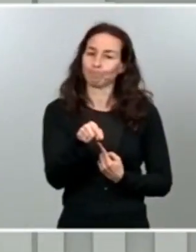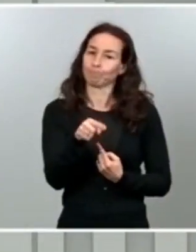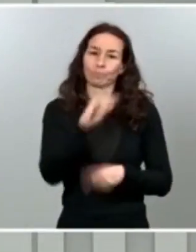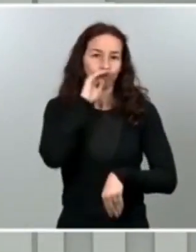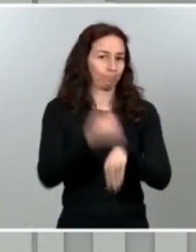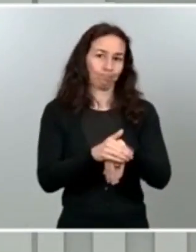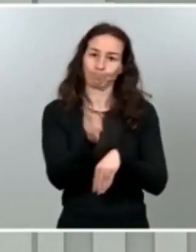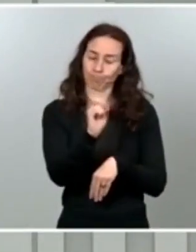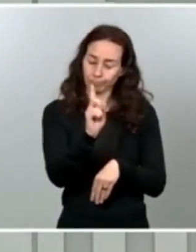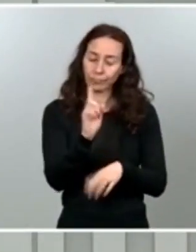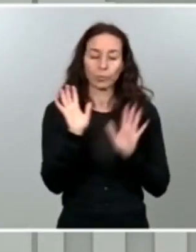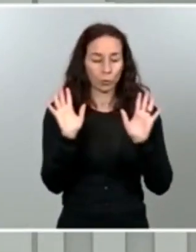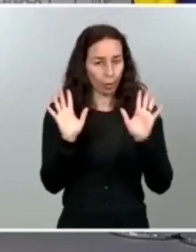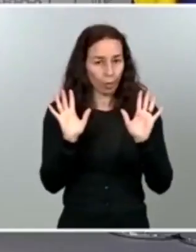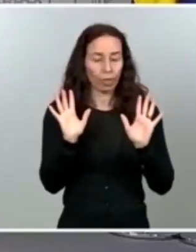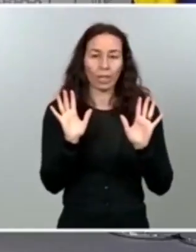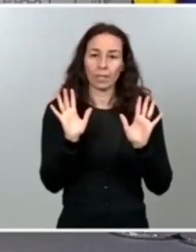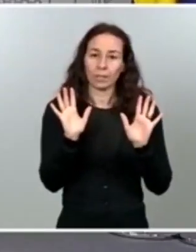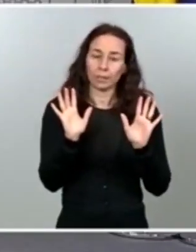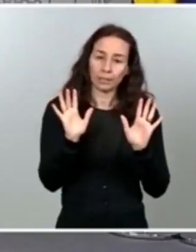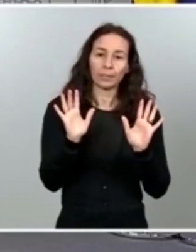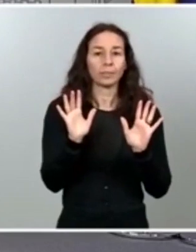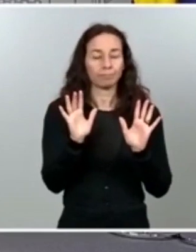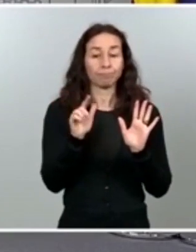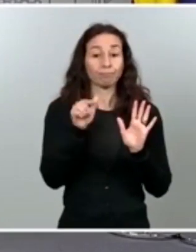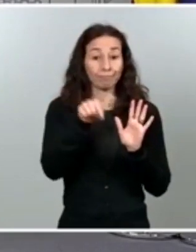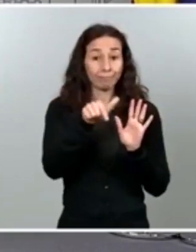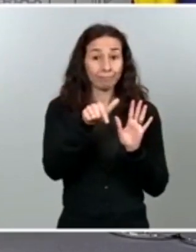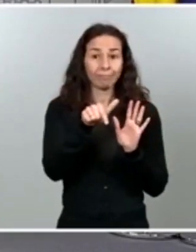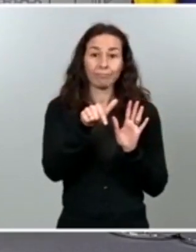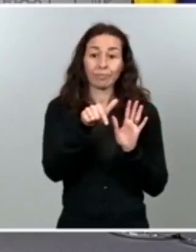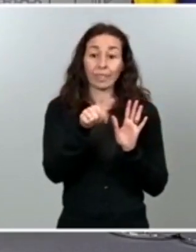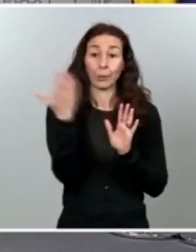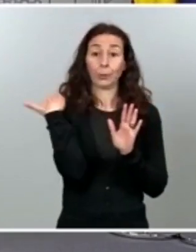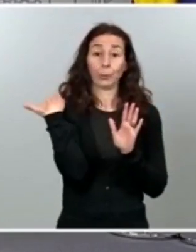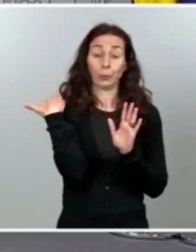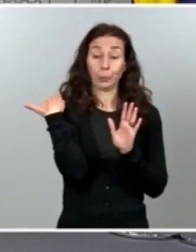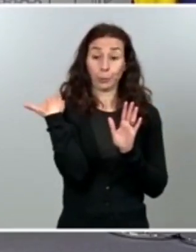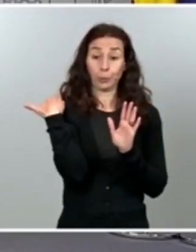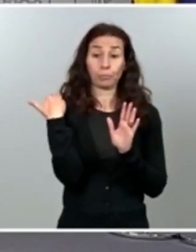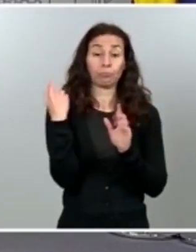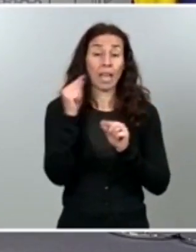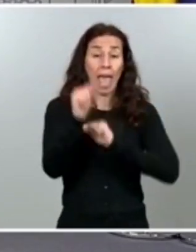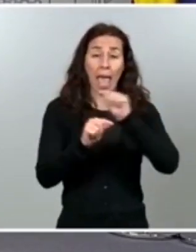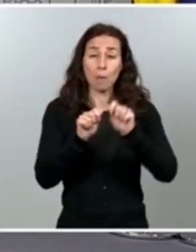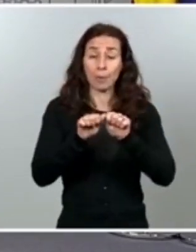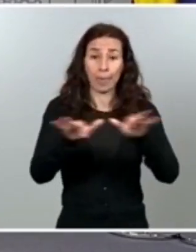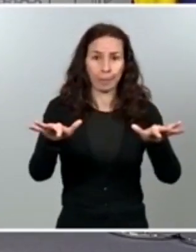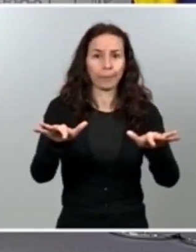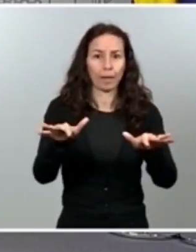que entender que el impacto que esto puede tener en la epidemia en la mortalidad de nuestros nuestros